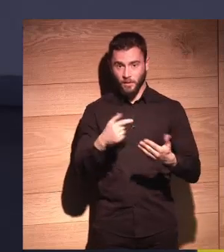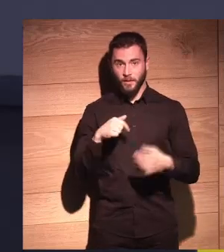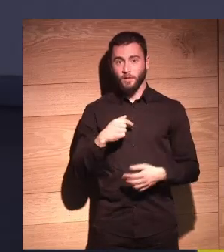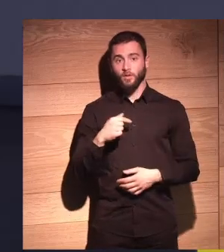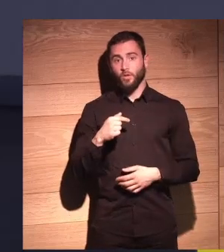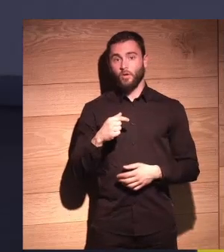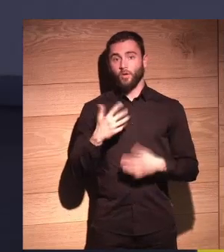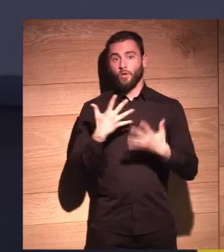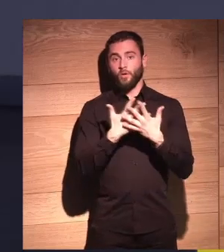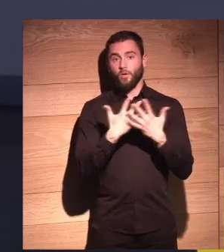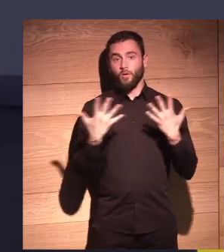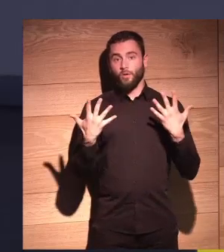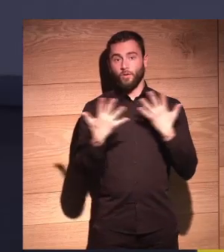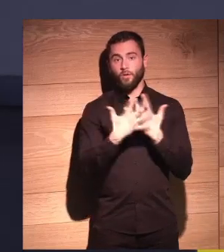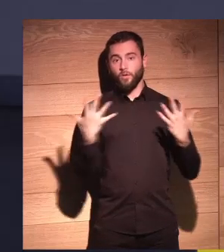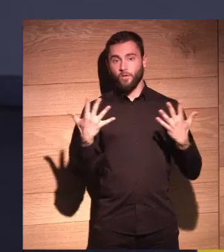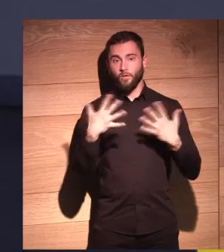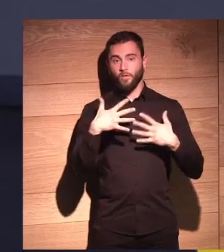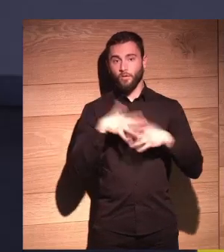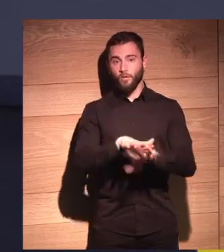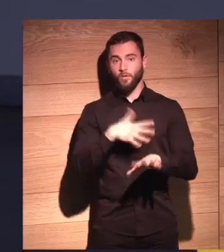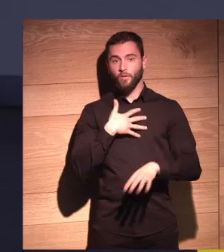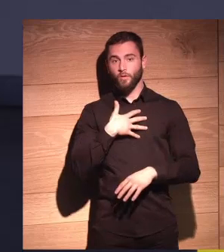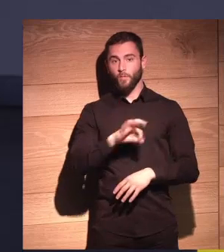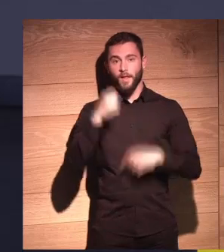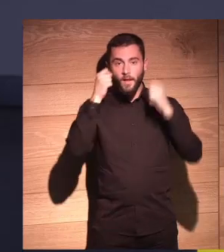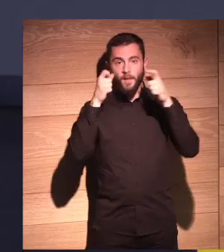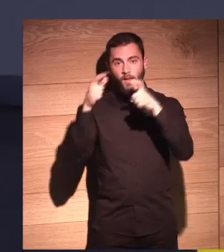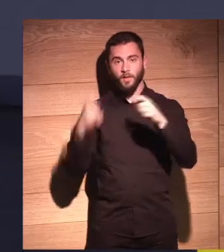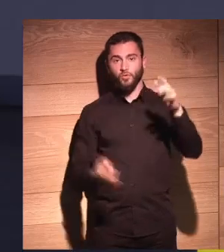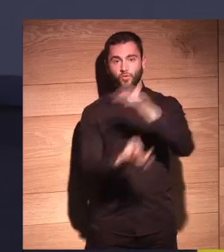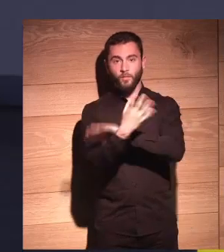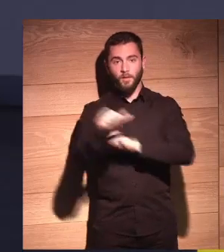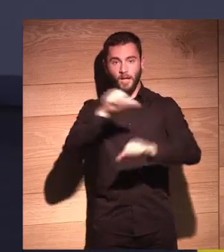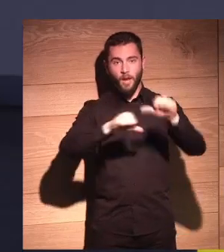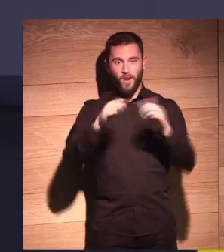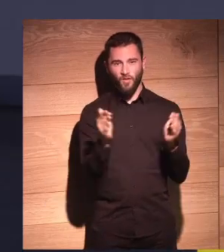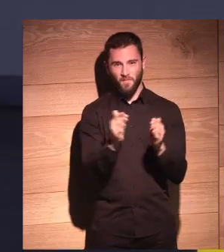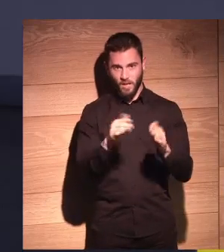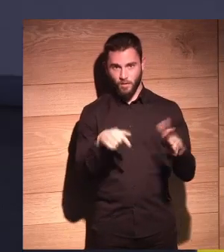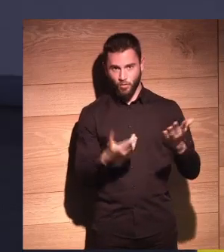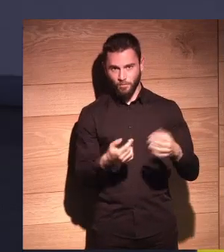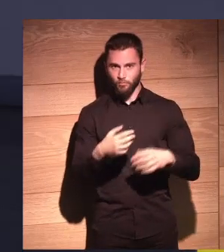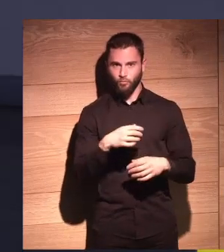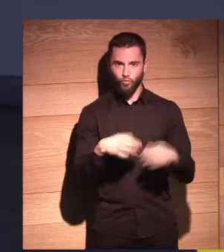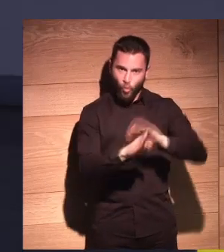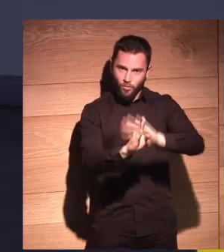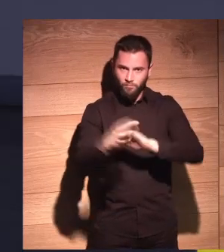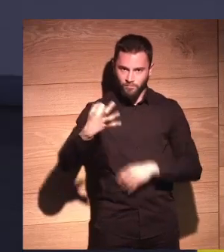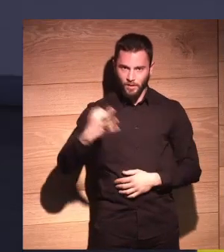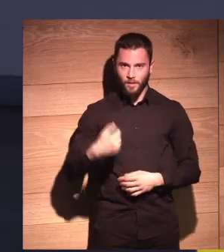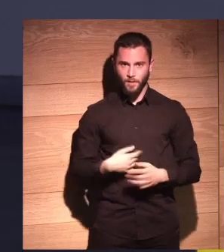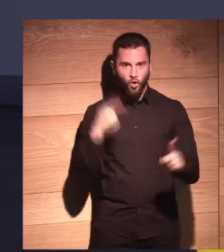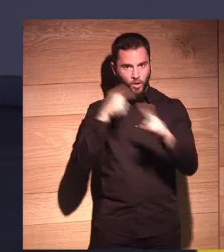incompatible con donde salen muchas veces los descubrimientos, que son los pequeños laboratorios que deben seguir existiendo. Bueno,